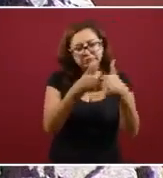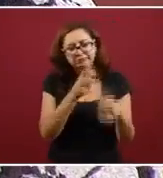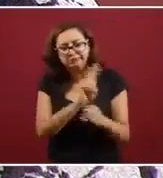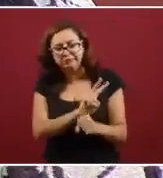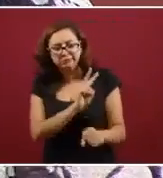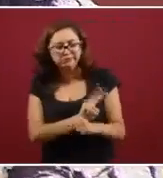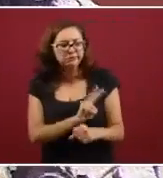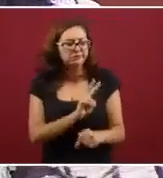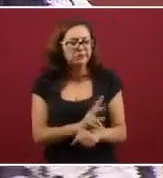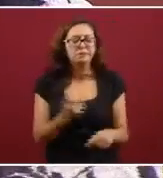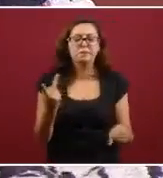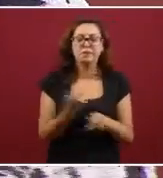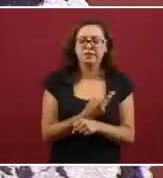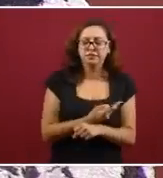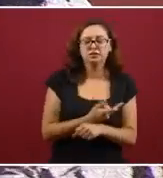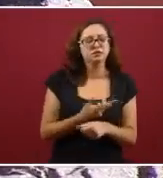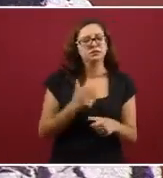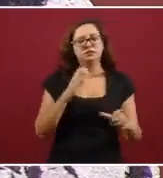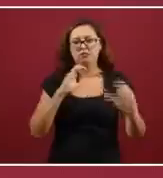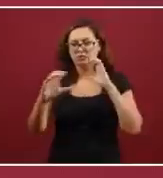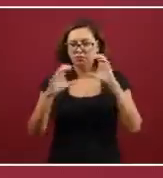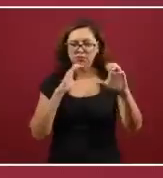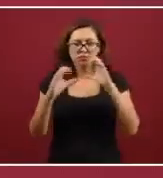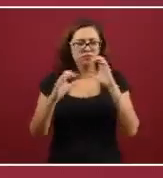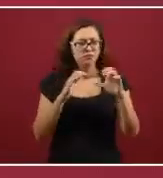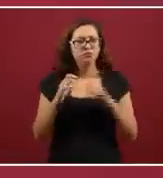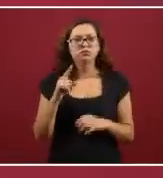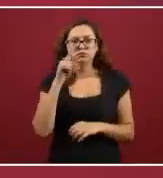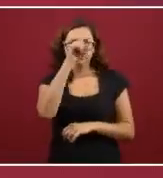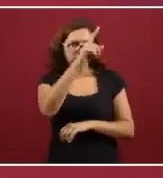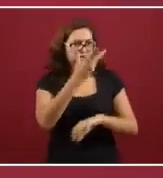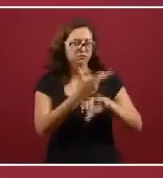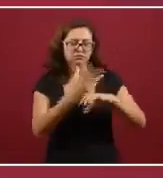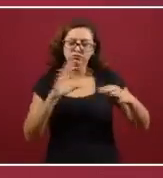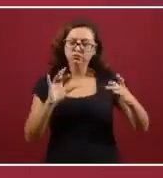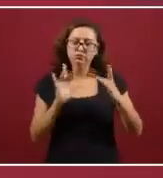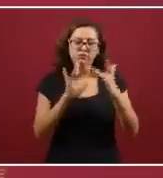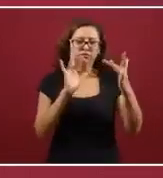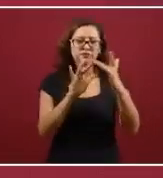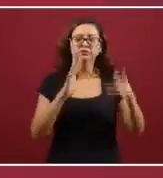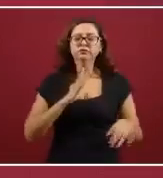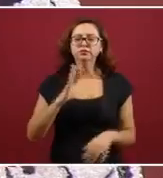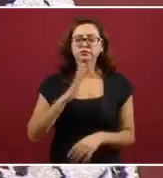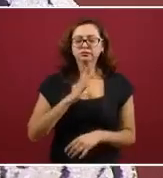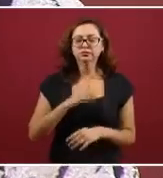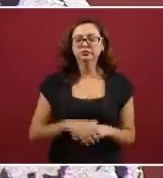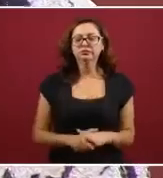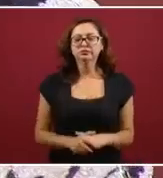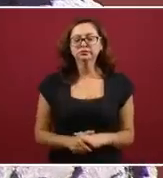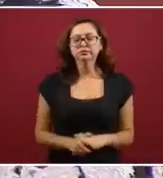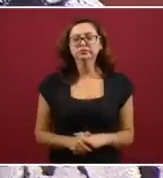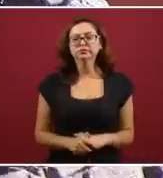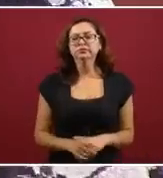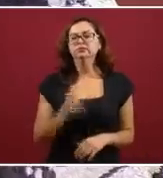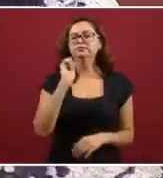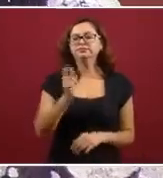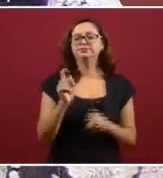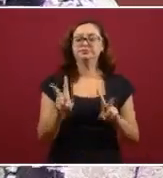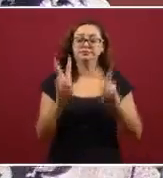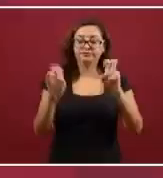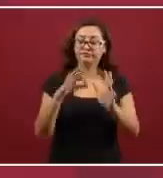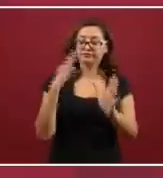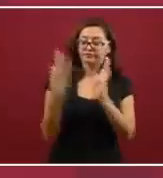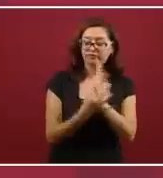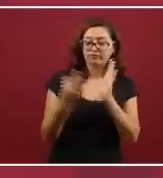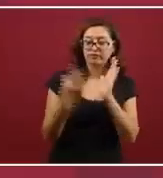seguimiento y entra en comunicación con su contraparte en los Estados Unidos. Entonces, acero estructural no tiene nada